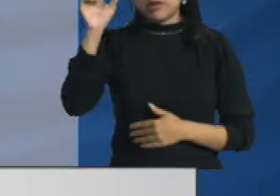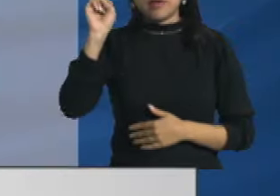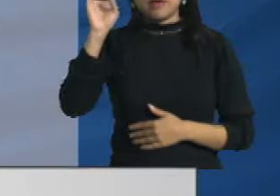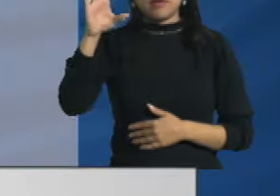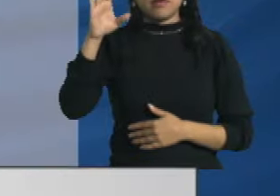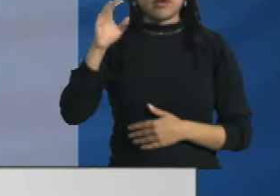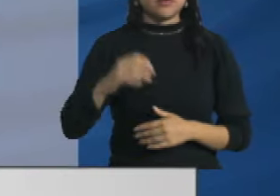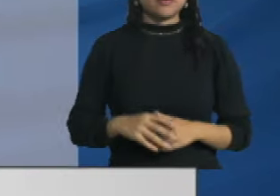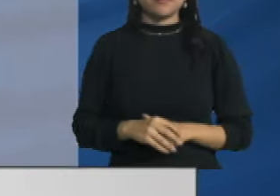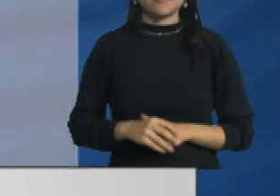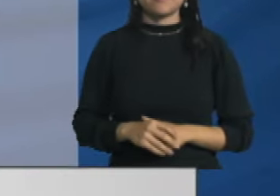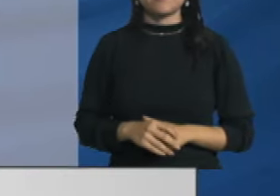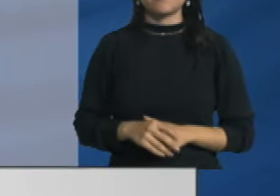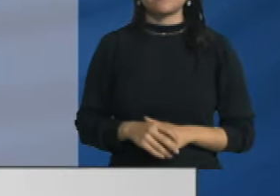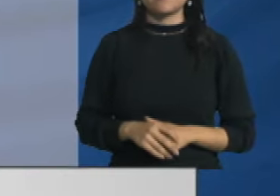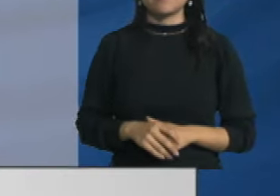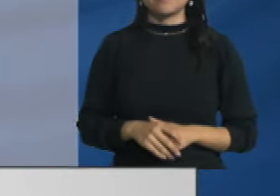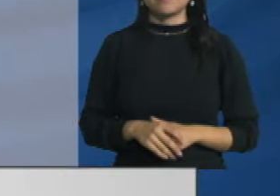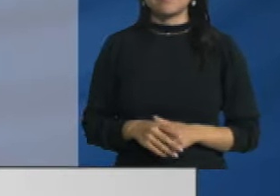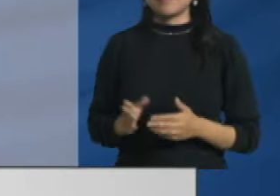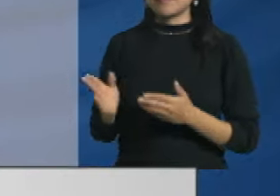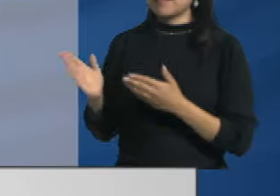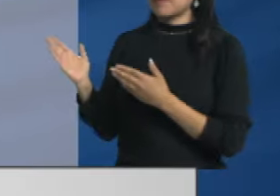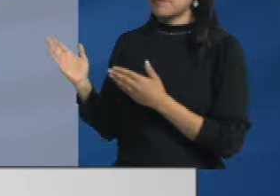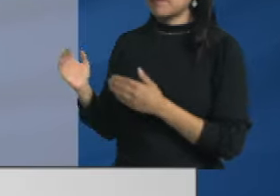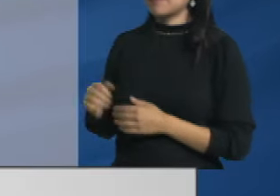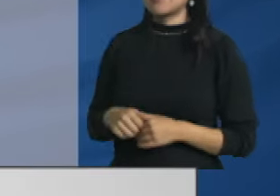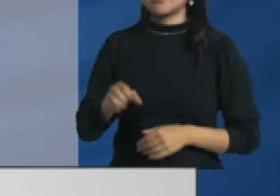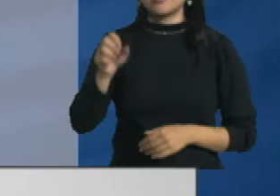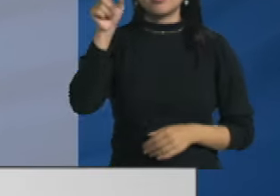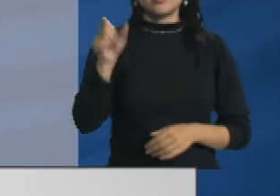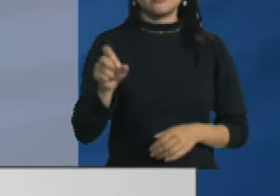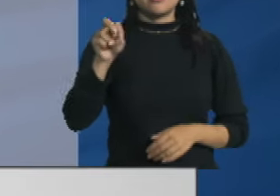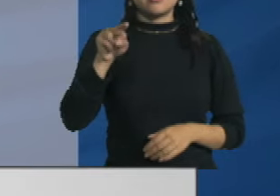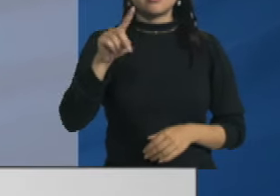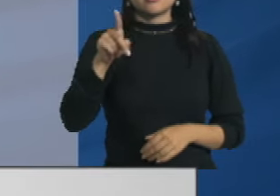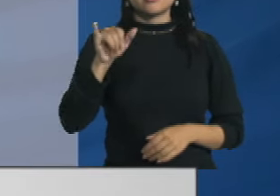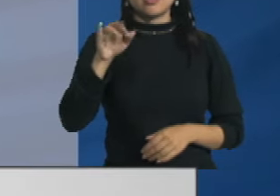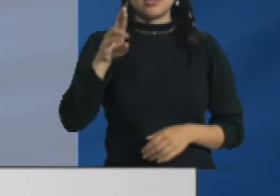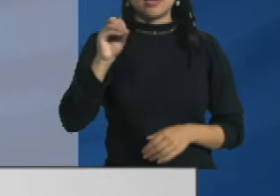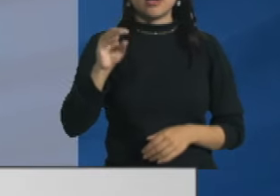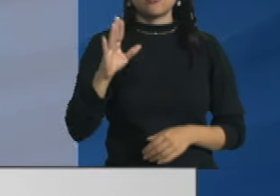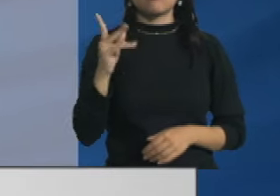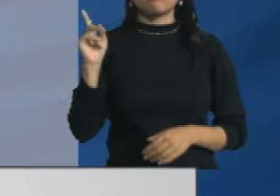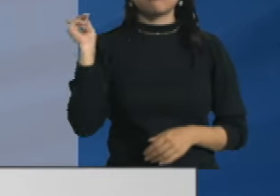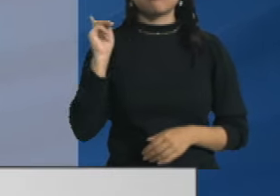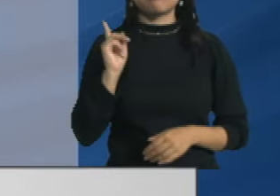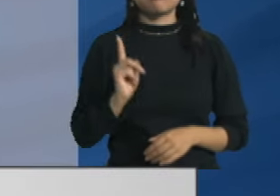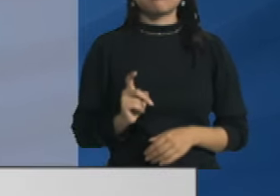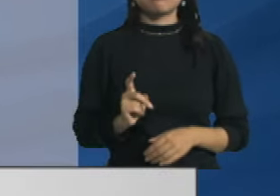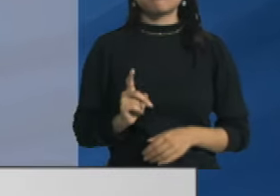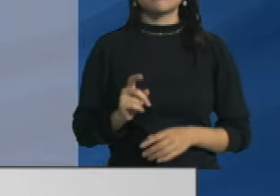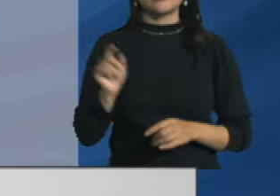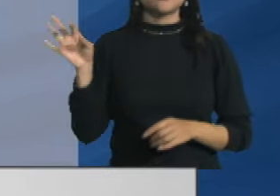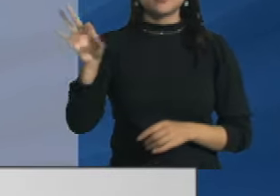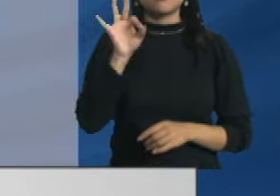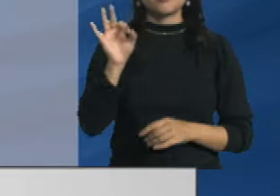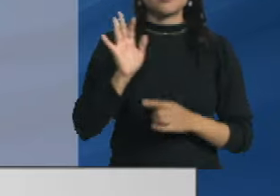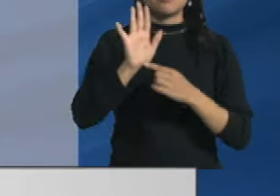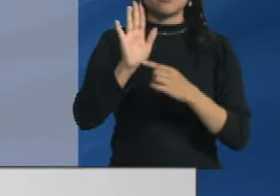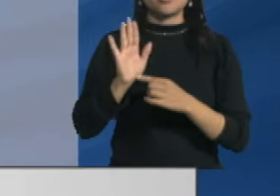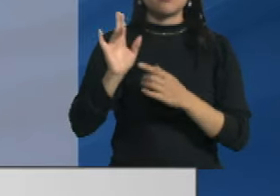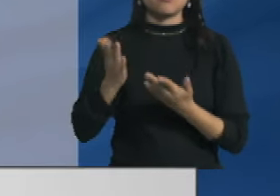financieras. Nazario Ramos Pájaro es uno de los beneficiados y que ahora, después de tantos años, podrá acreditar